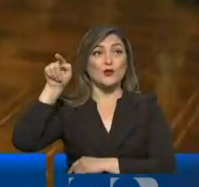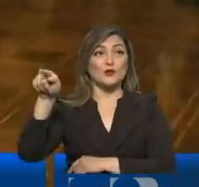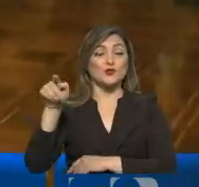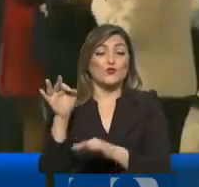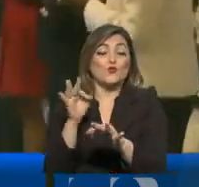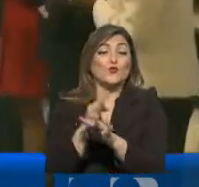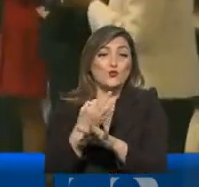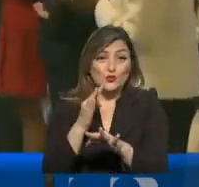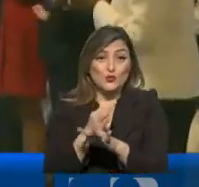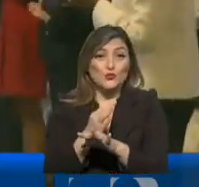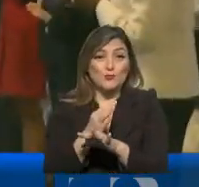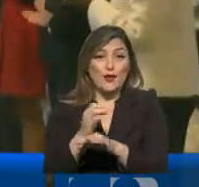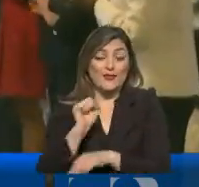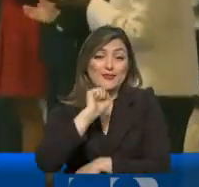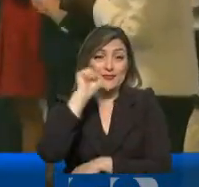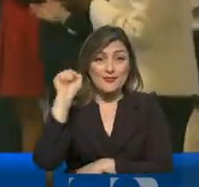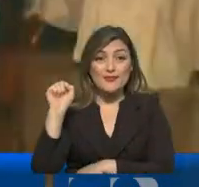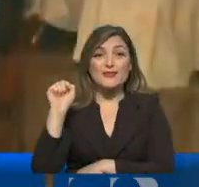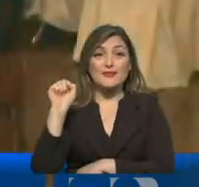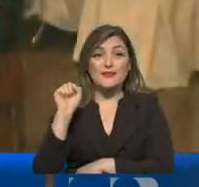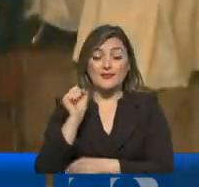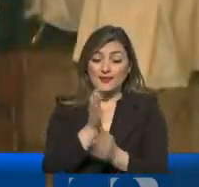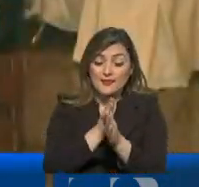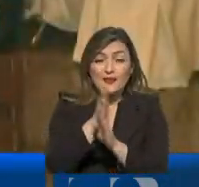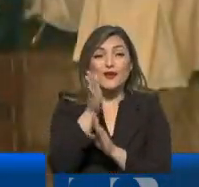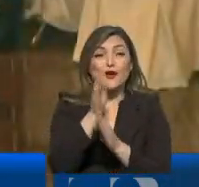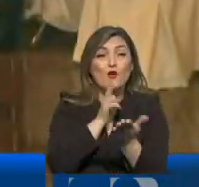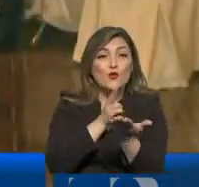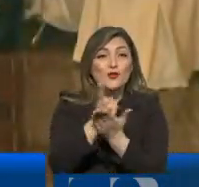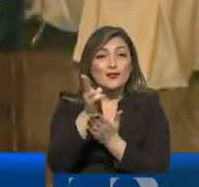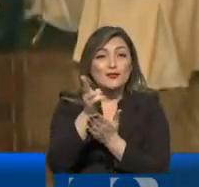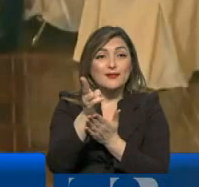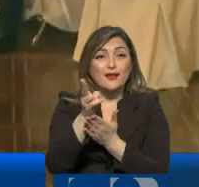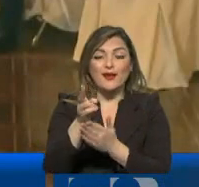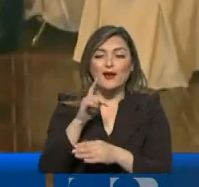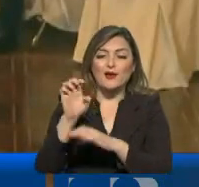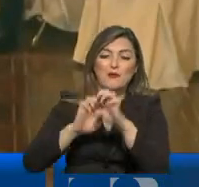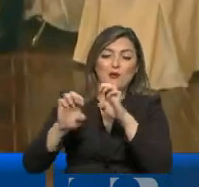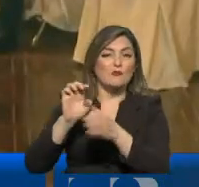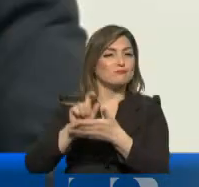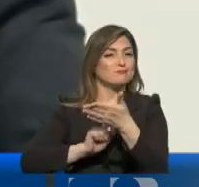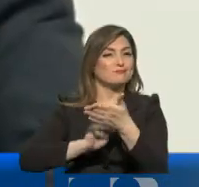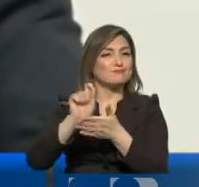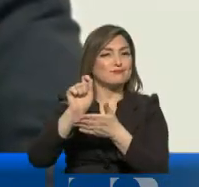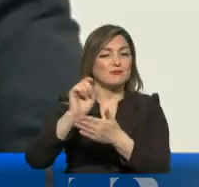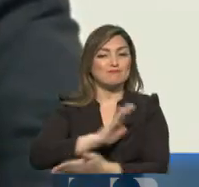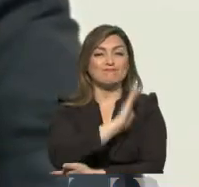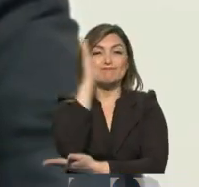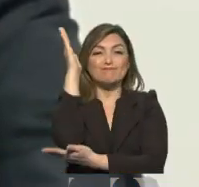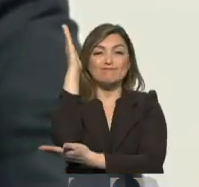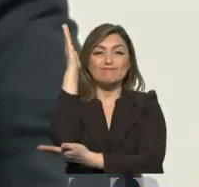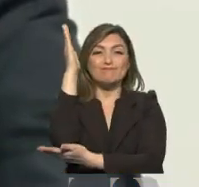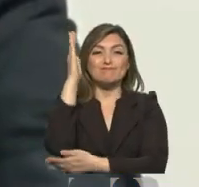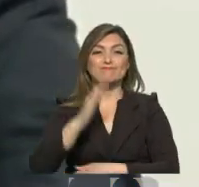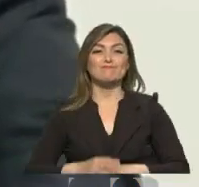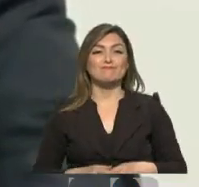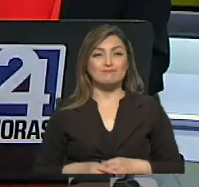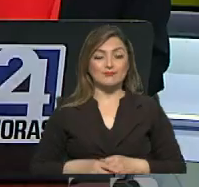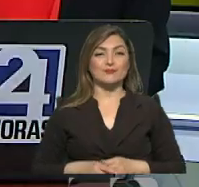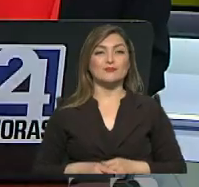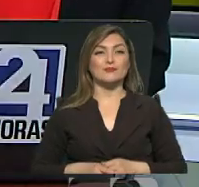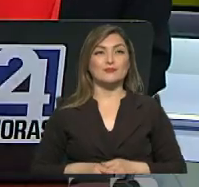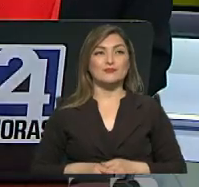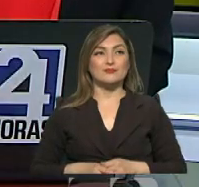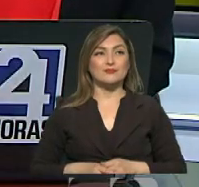sus funciones con apego a derecho, integridad, honestidad, probidad e imparcialidad. Joana Ramos, 24 horas.